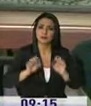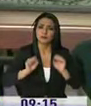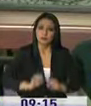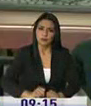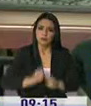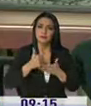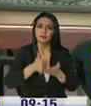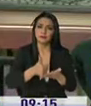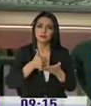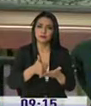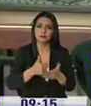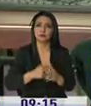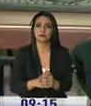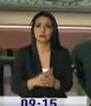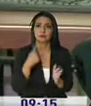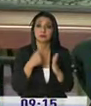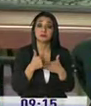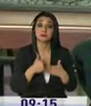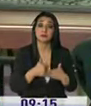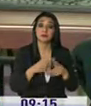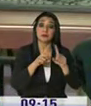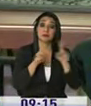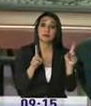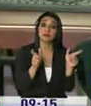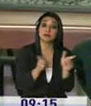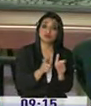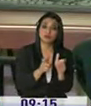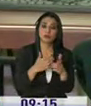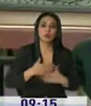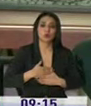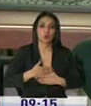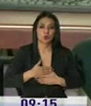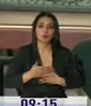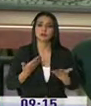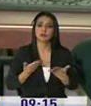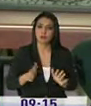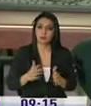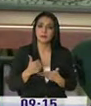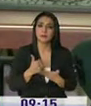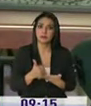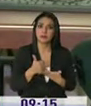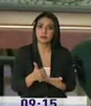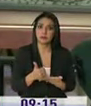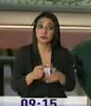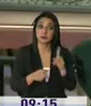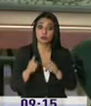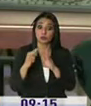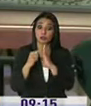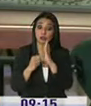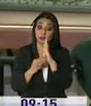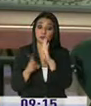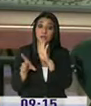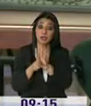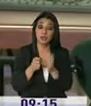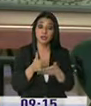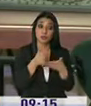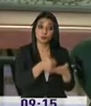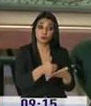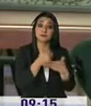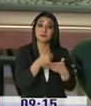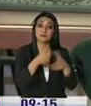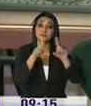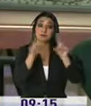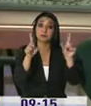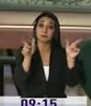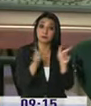Establece algunas ayudas para la pequeña empresa. Por fin tenemos ya un mínimo de políticas para la pequeña empresa.